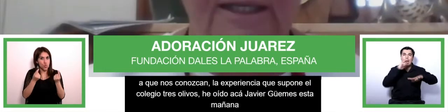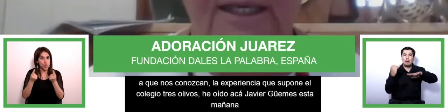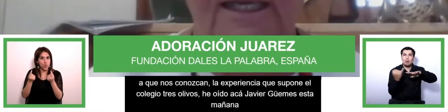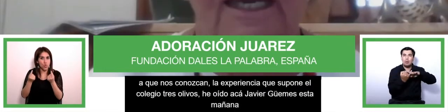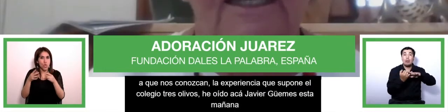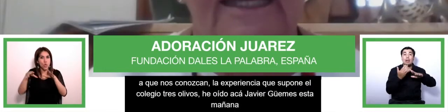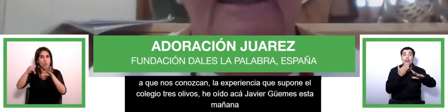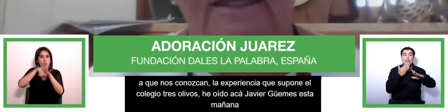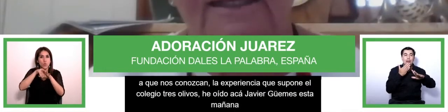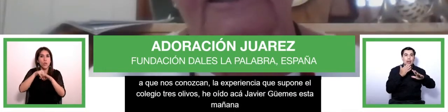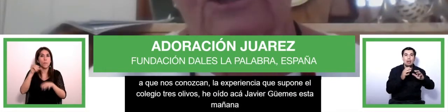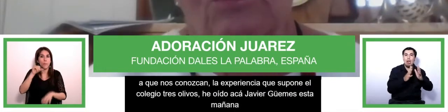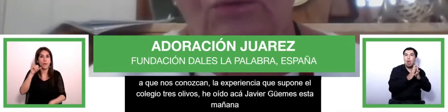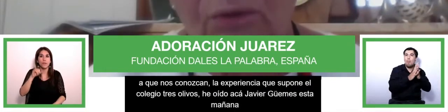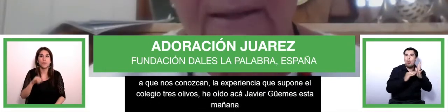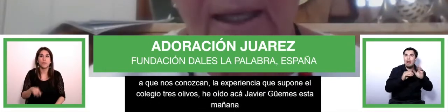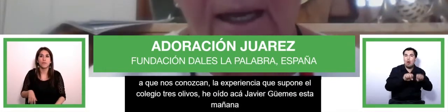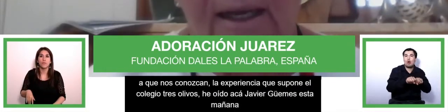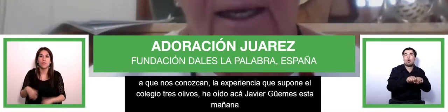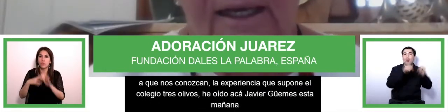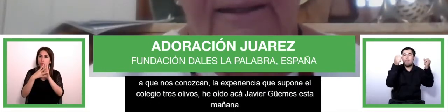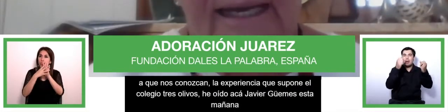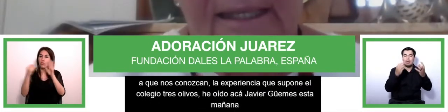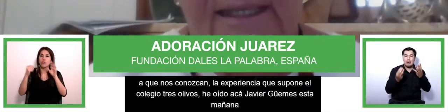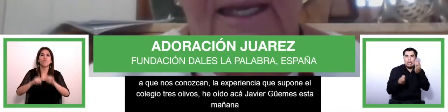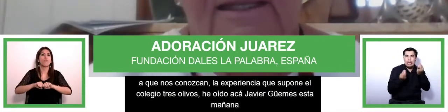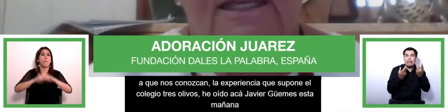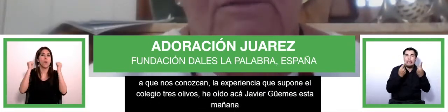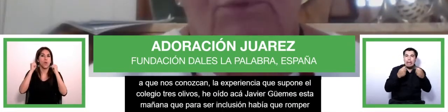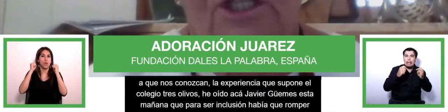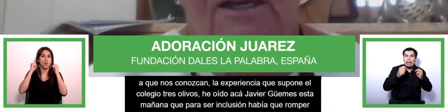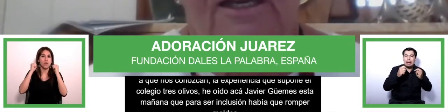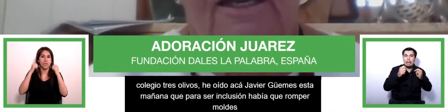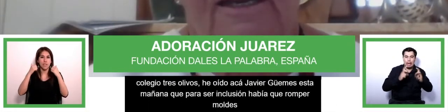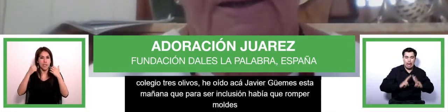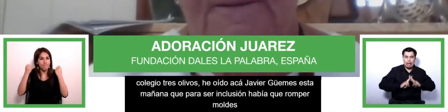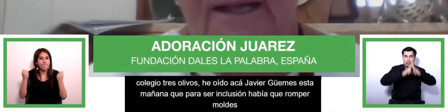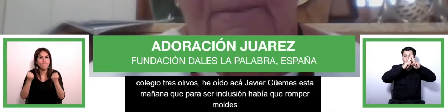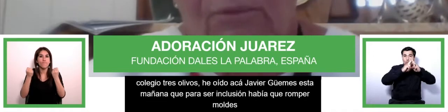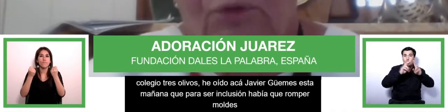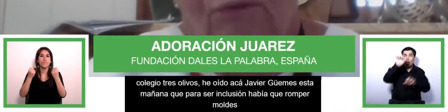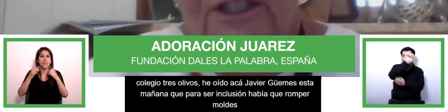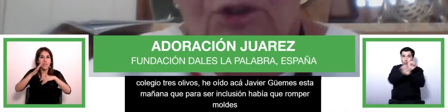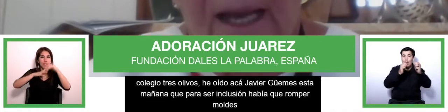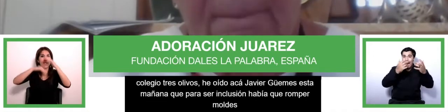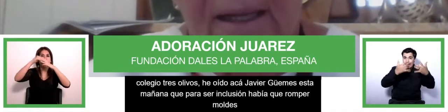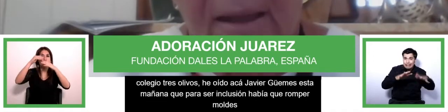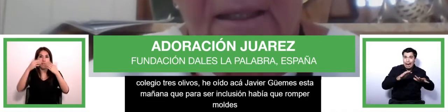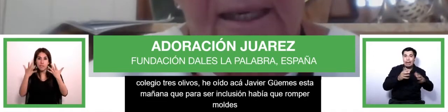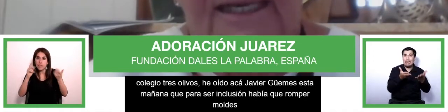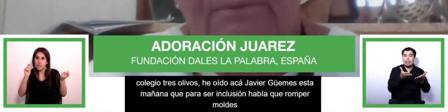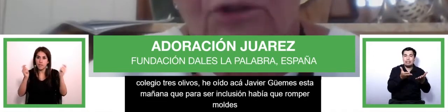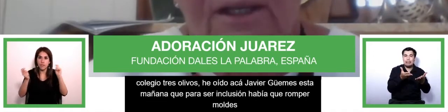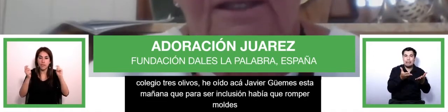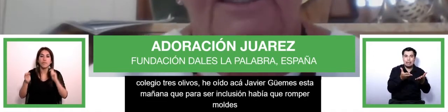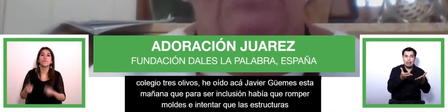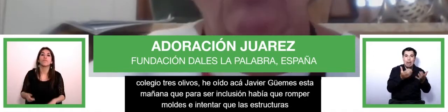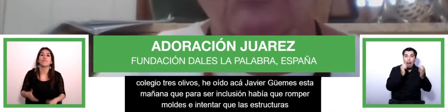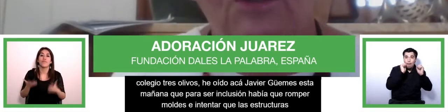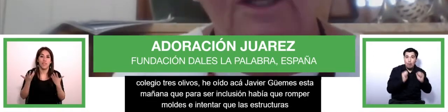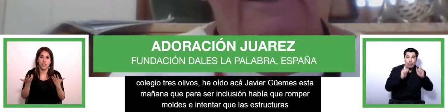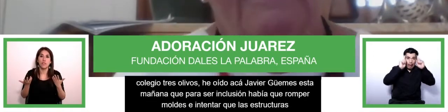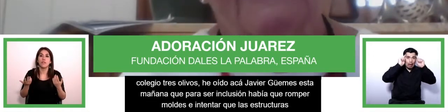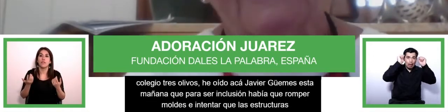moldes y que intentar que las estructuras ya existentes pues fuésemos capaces, si queremos